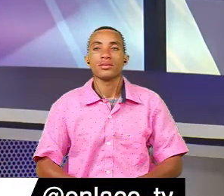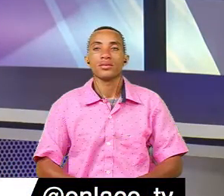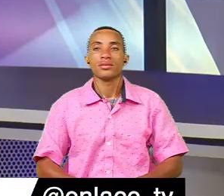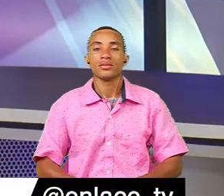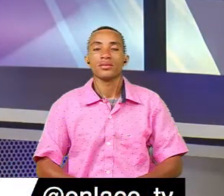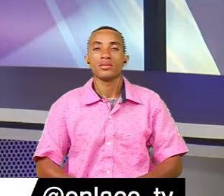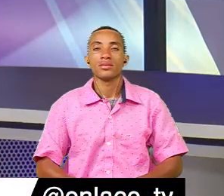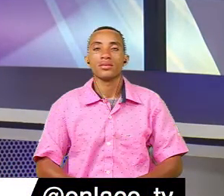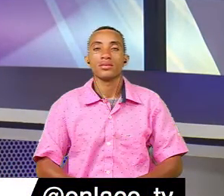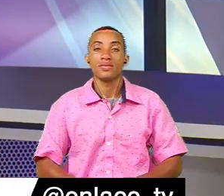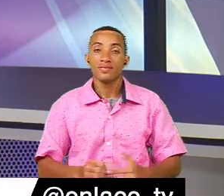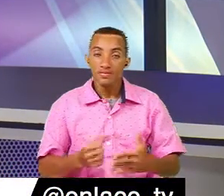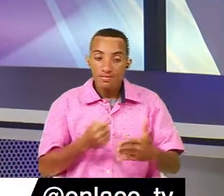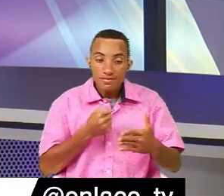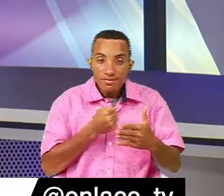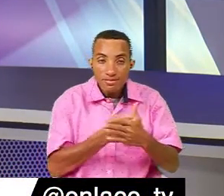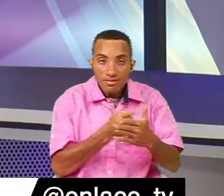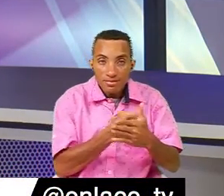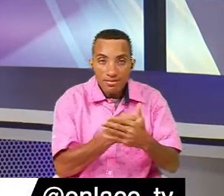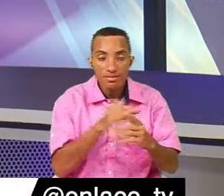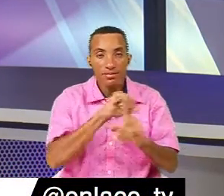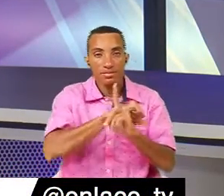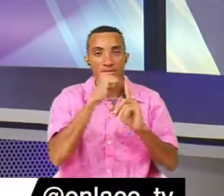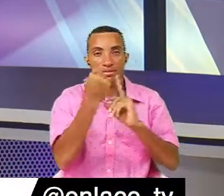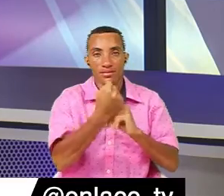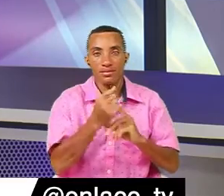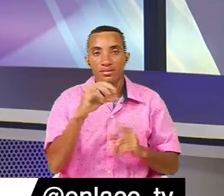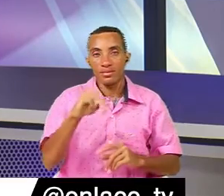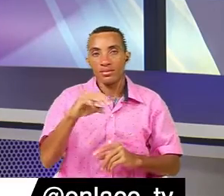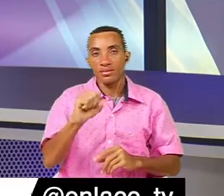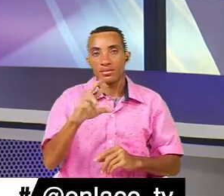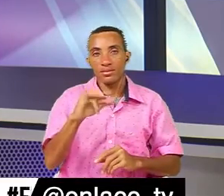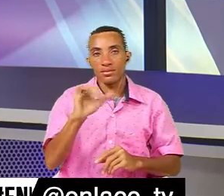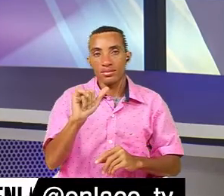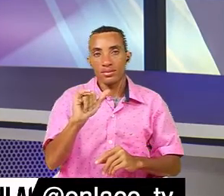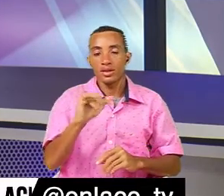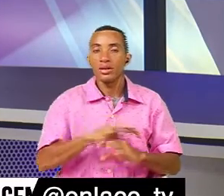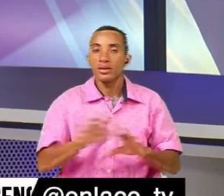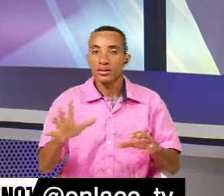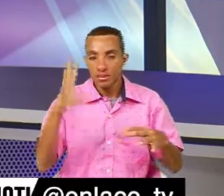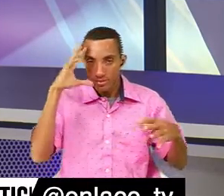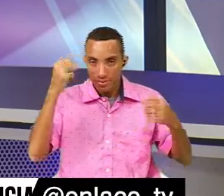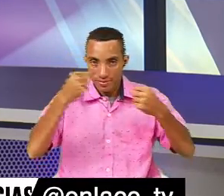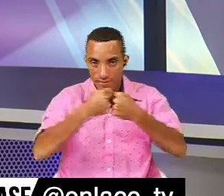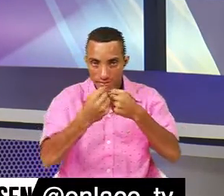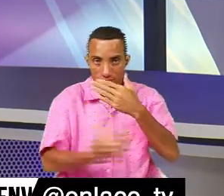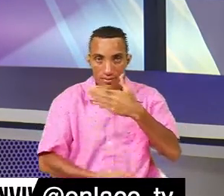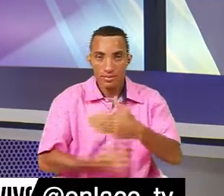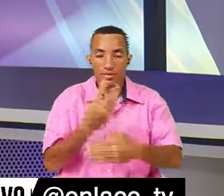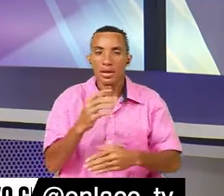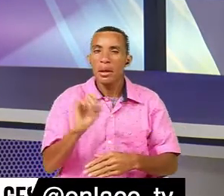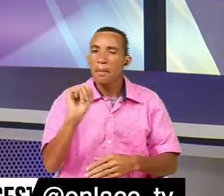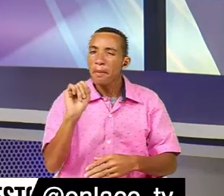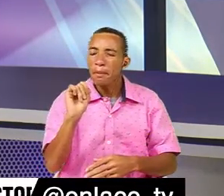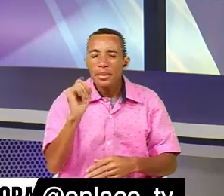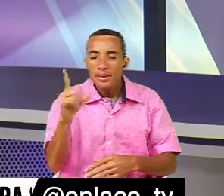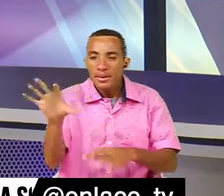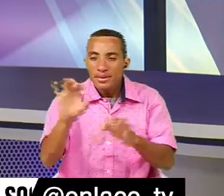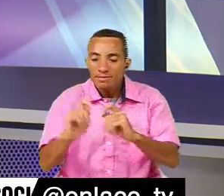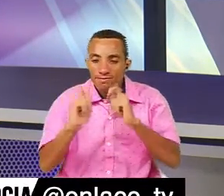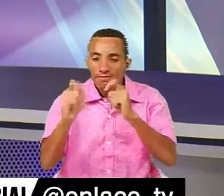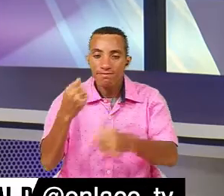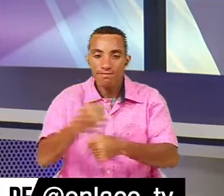Y la gestora social de Barranca Bermeja, Mariluz Núñez Herrera, impulsa Pacto de la Productividad. La primera población objeto es la que se encuentra